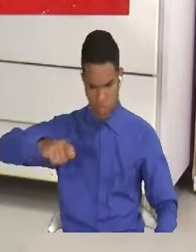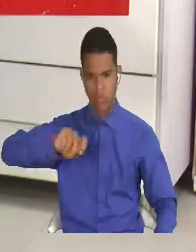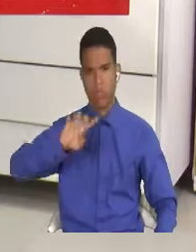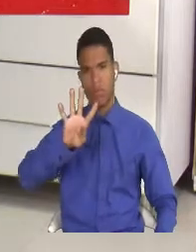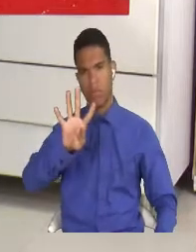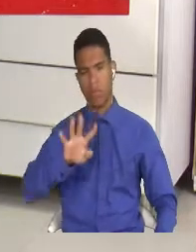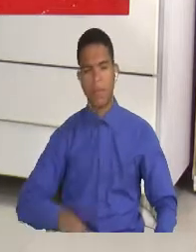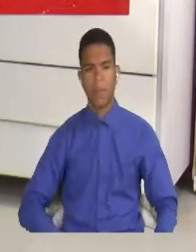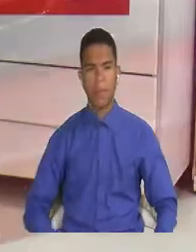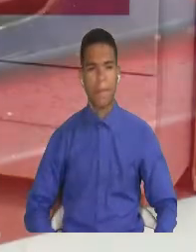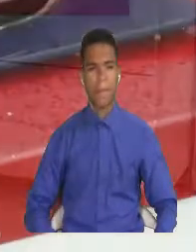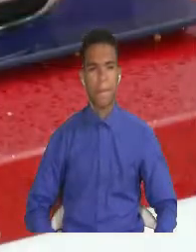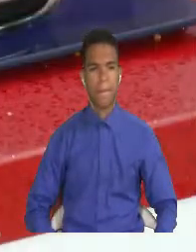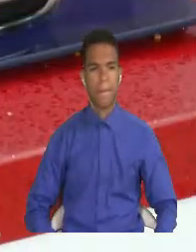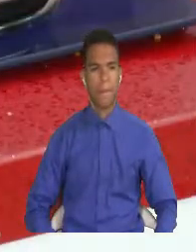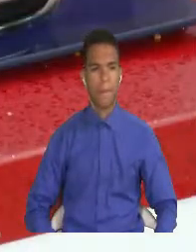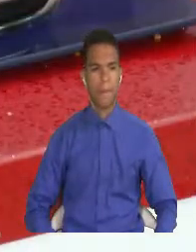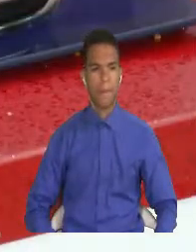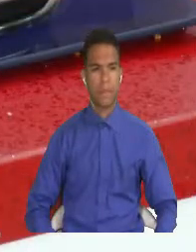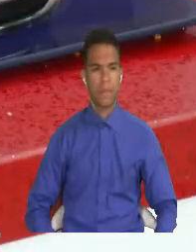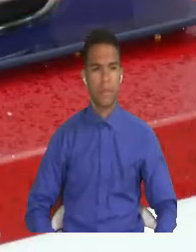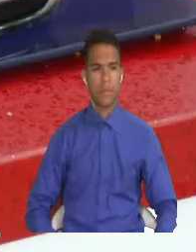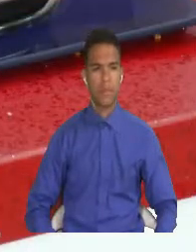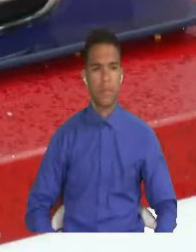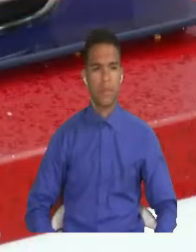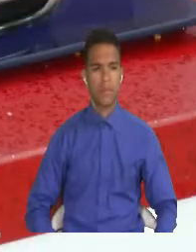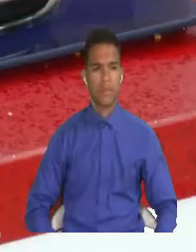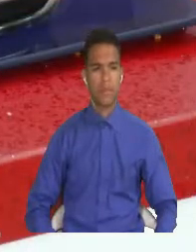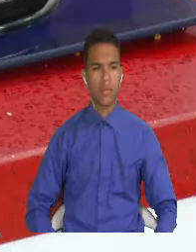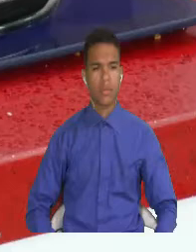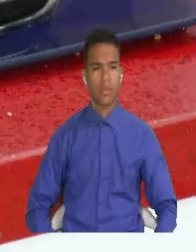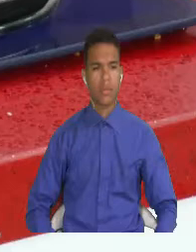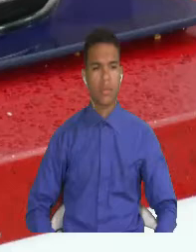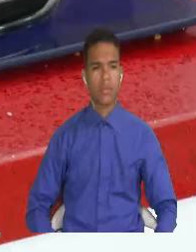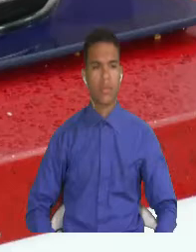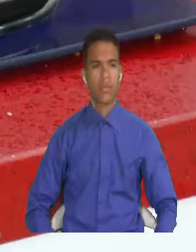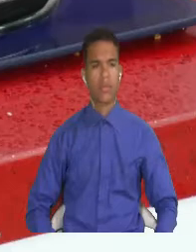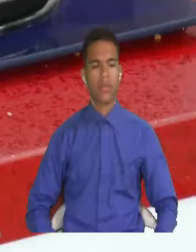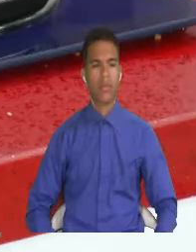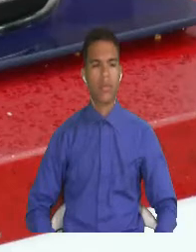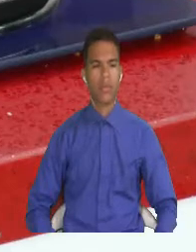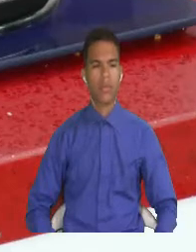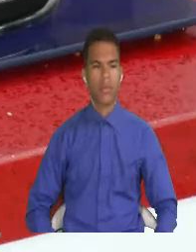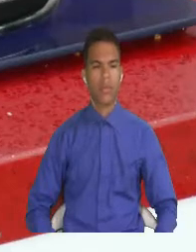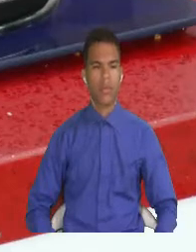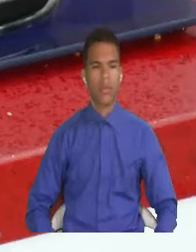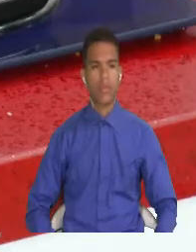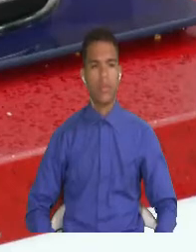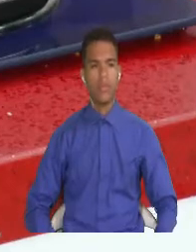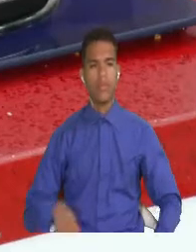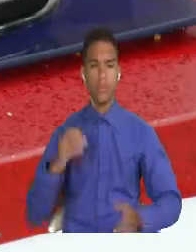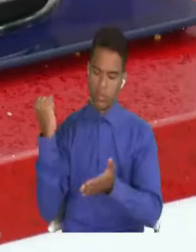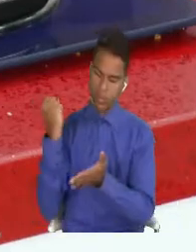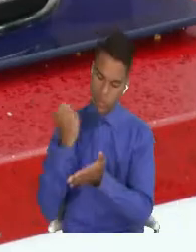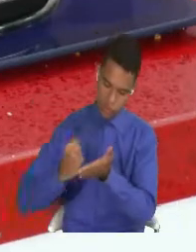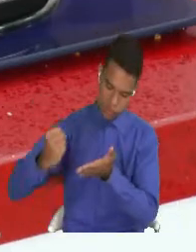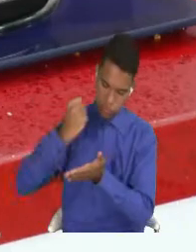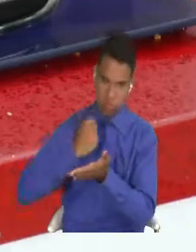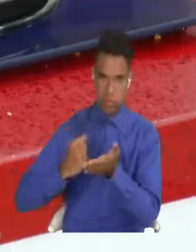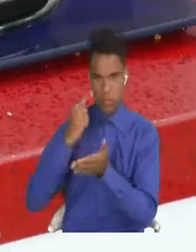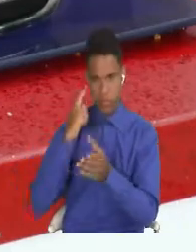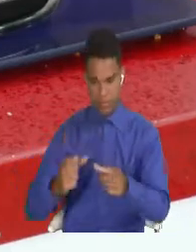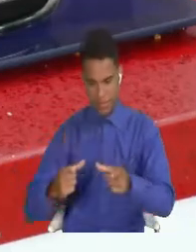Perfecto. De nuestra salsa de mi glas. En la colorita. Ya ahorita